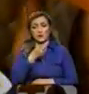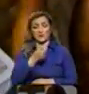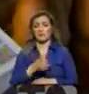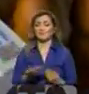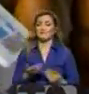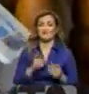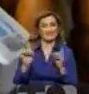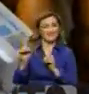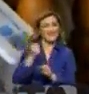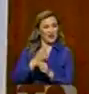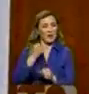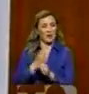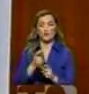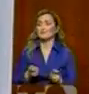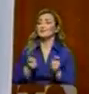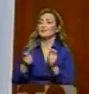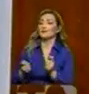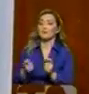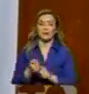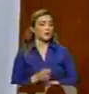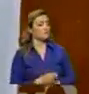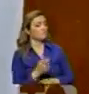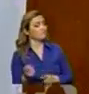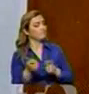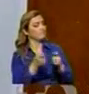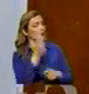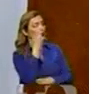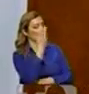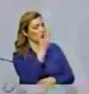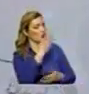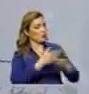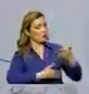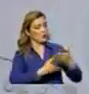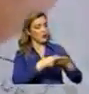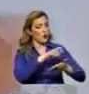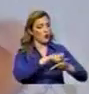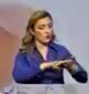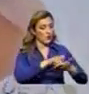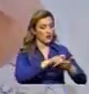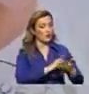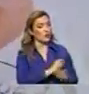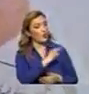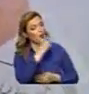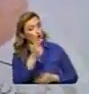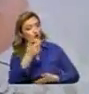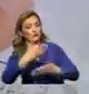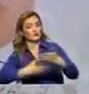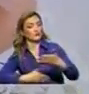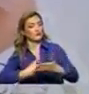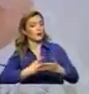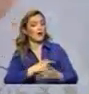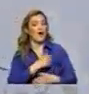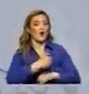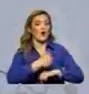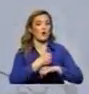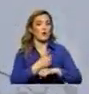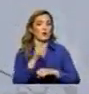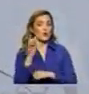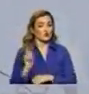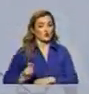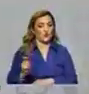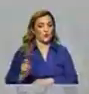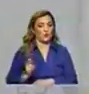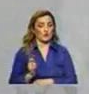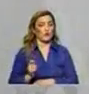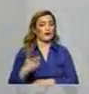entregaban 2 documentos. El uno era el contrato formal de trabajo. El otro, la autorización del descuento para el